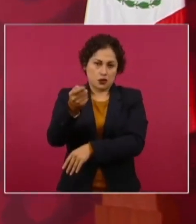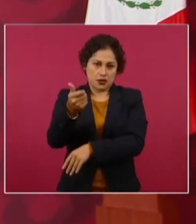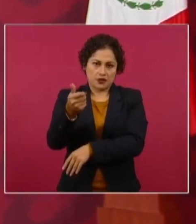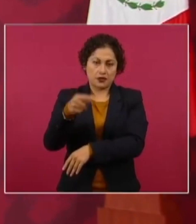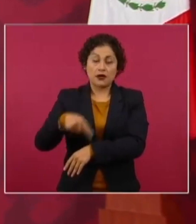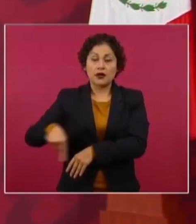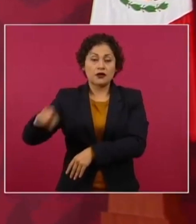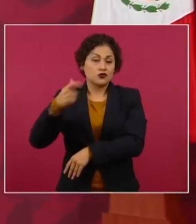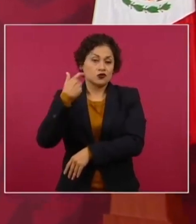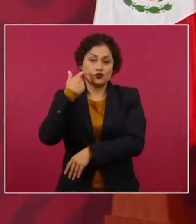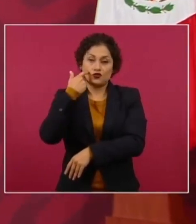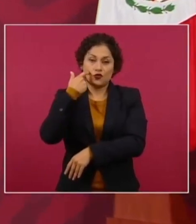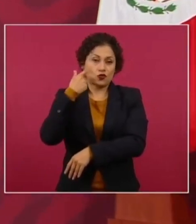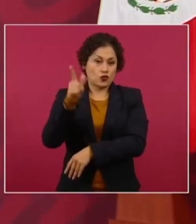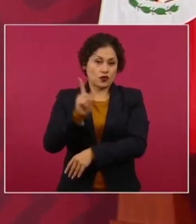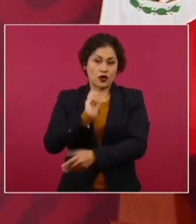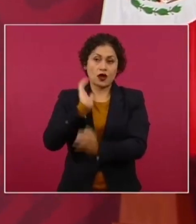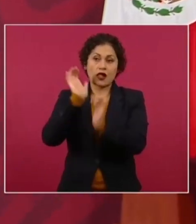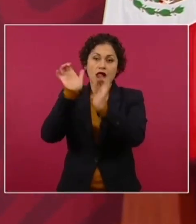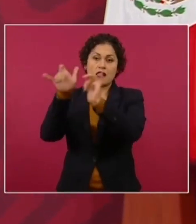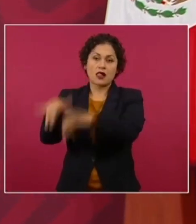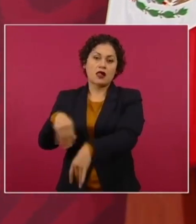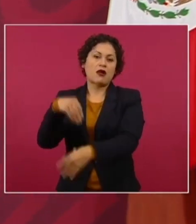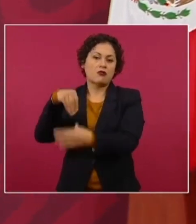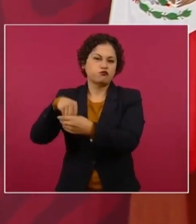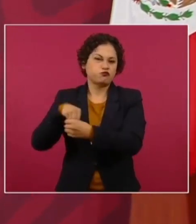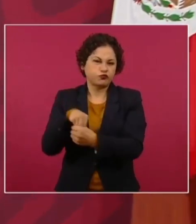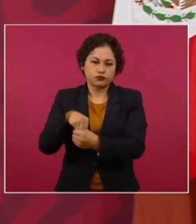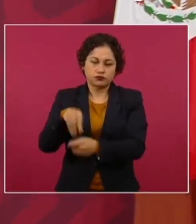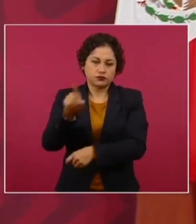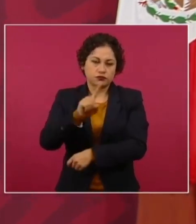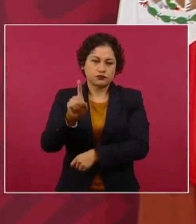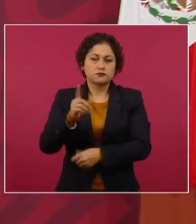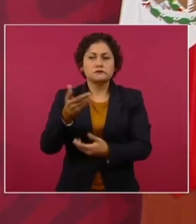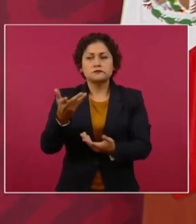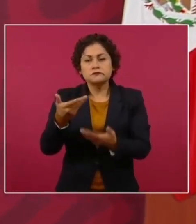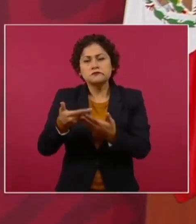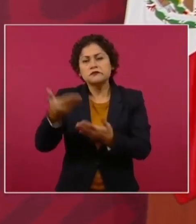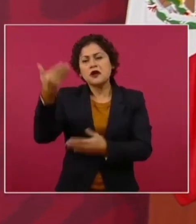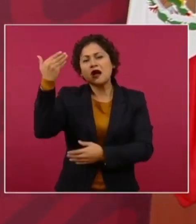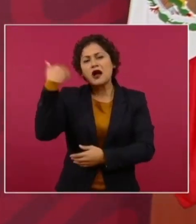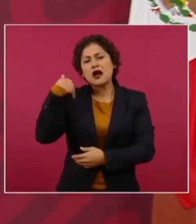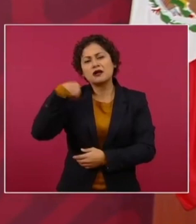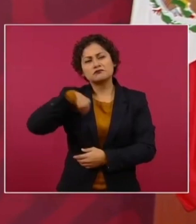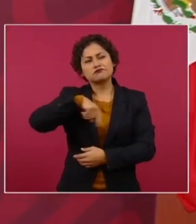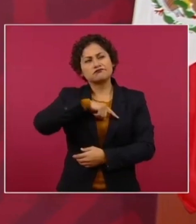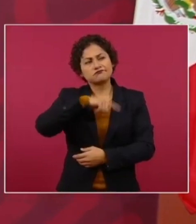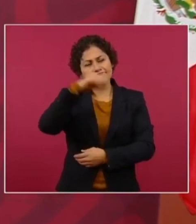sature. Al principio se pensó en la llegada